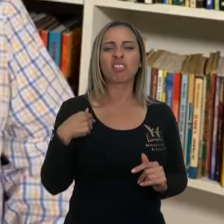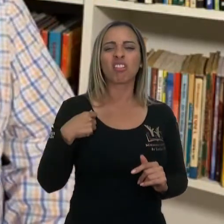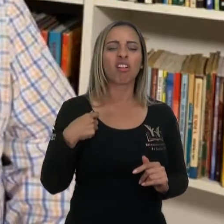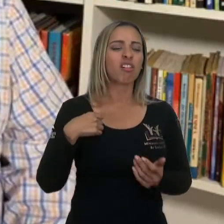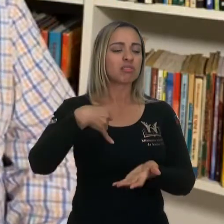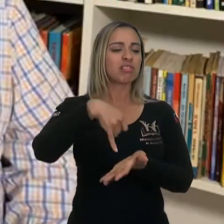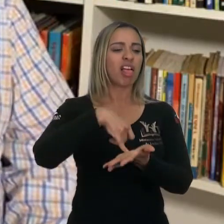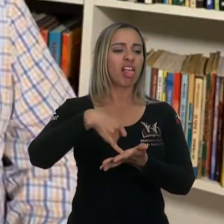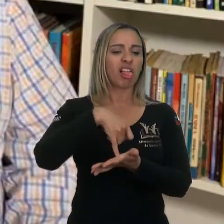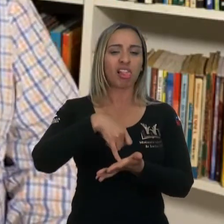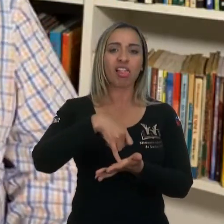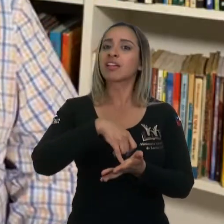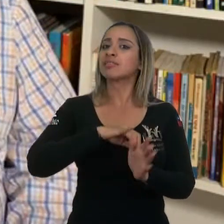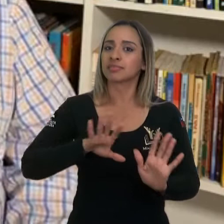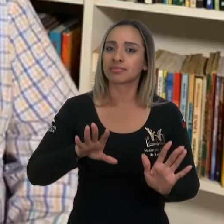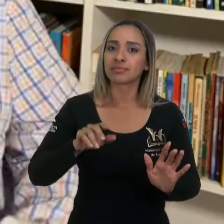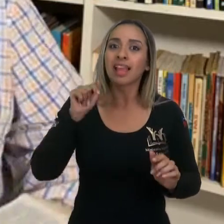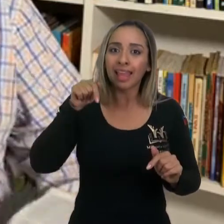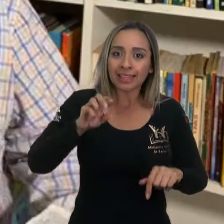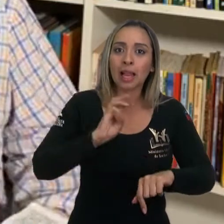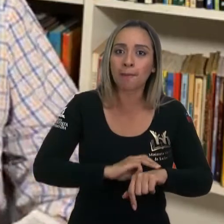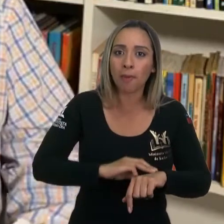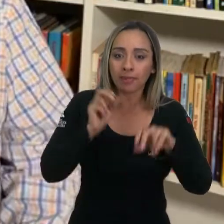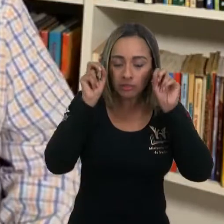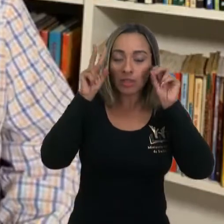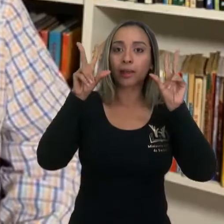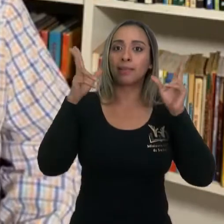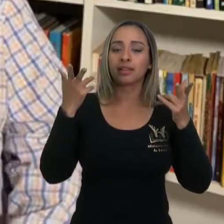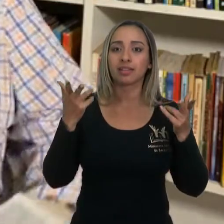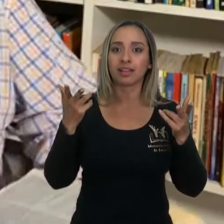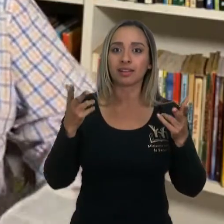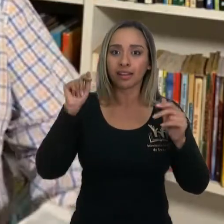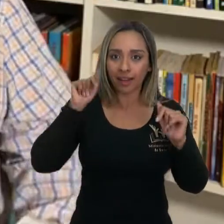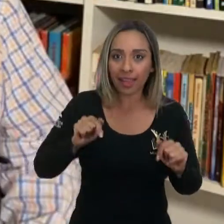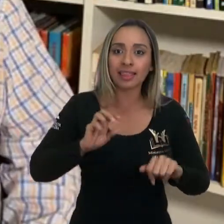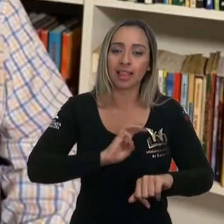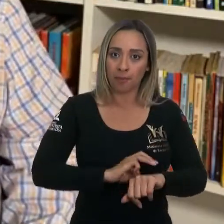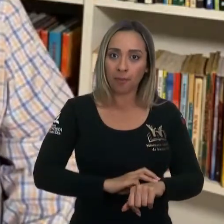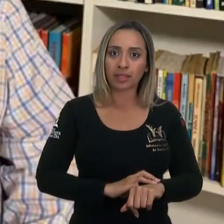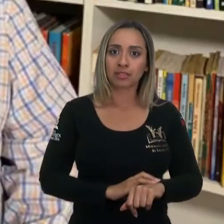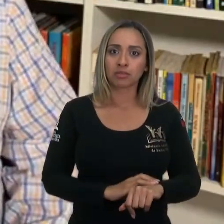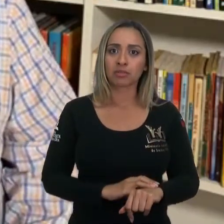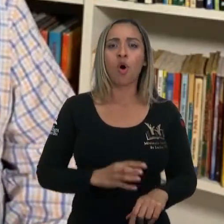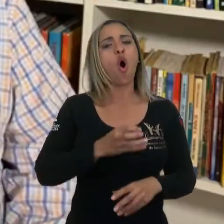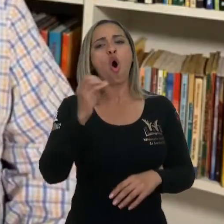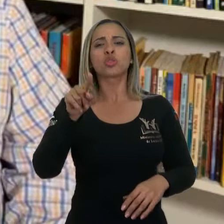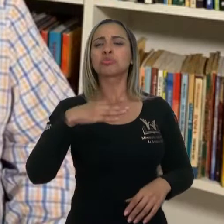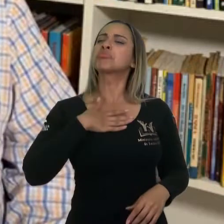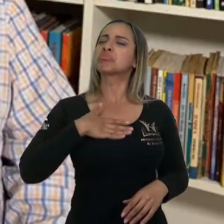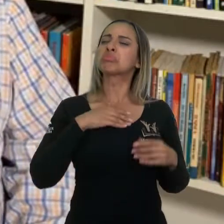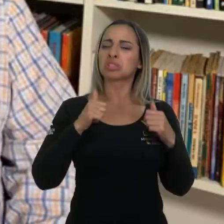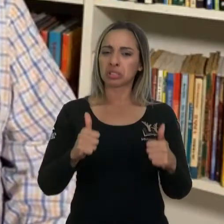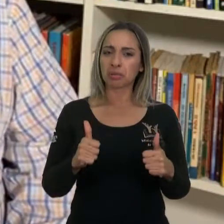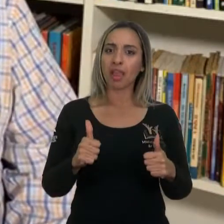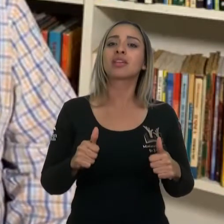la vida rutinaria, despierta. Todo esto que está sucediendo en nuestros días es para que despiertes. Y si estás bien con Jesús,